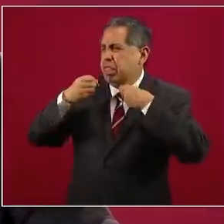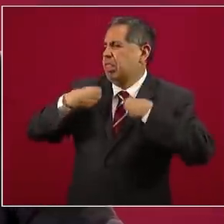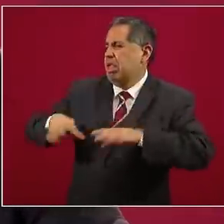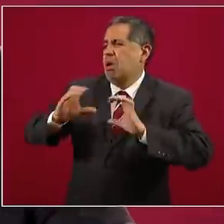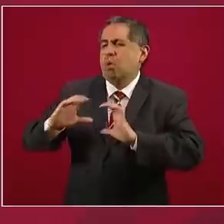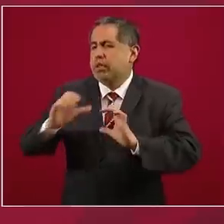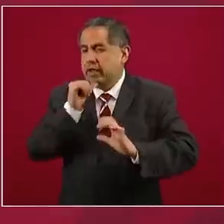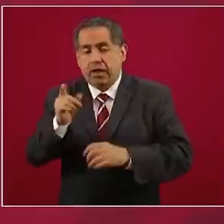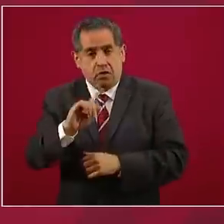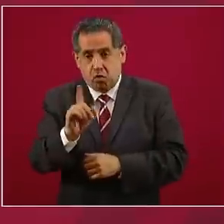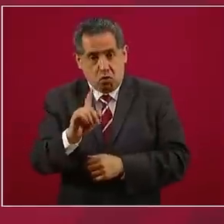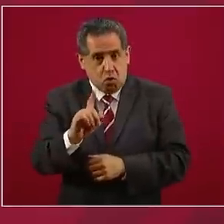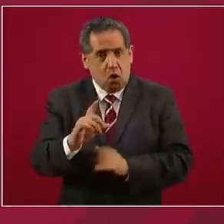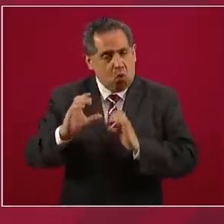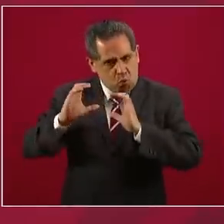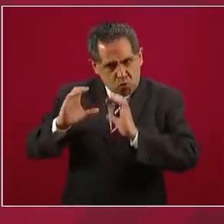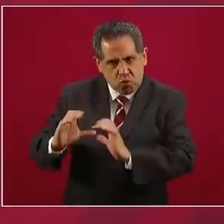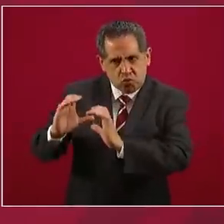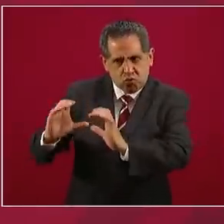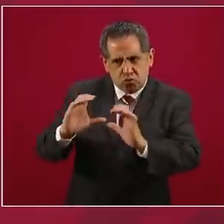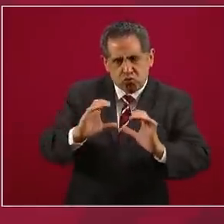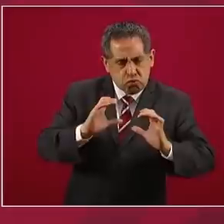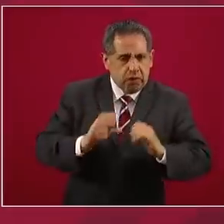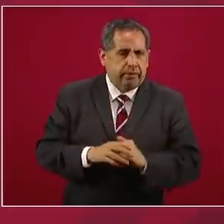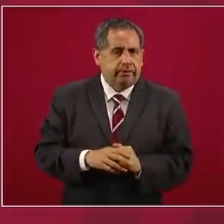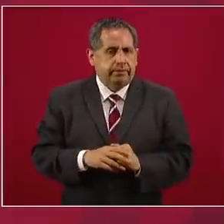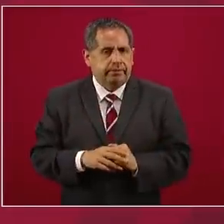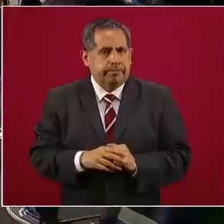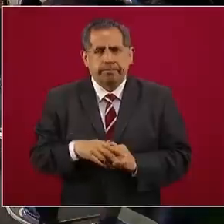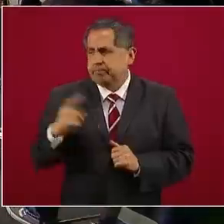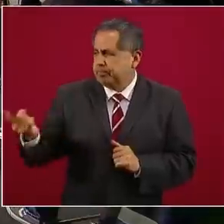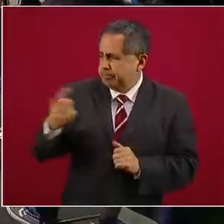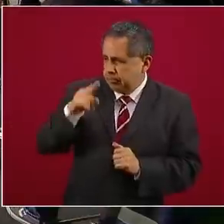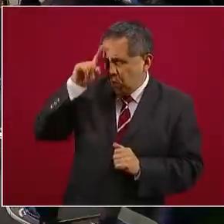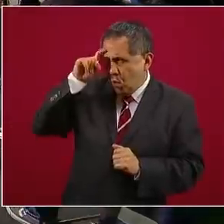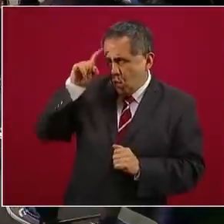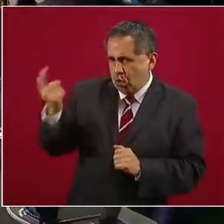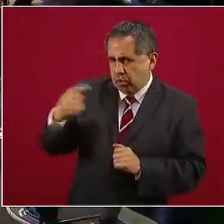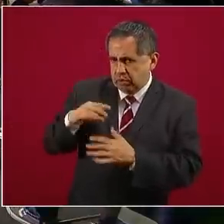cuidarnos. Y a ver que Hugo nos explique más.